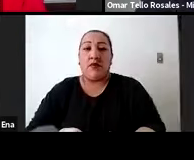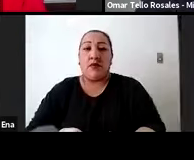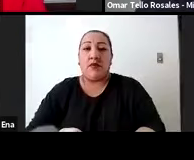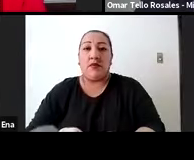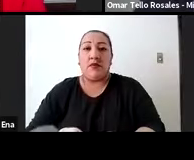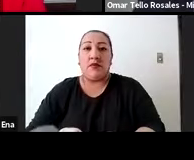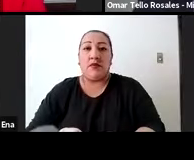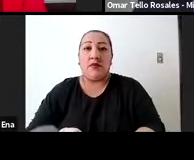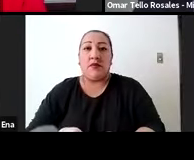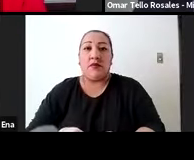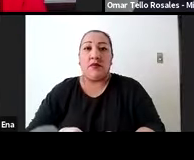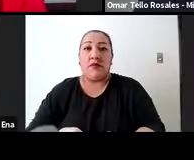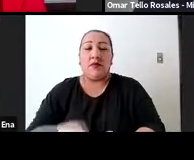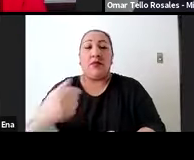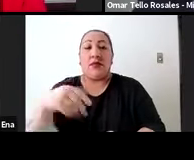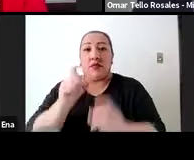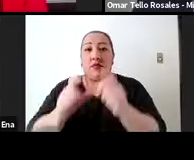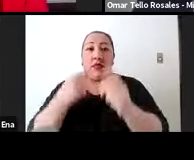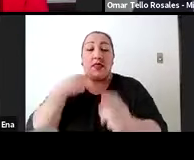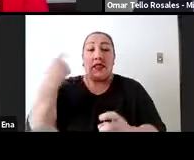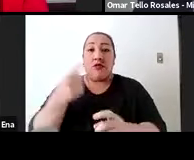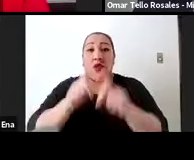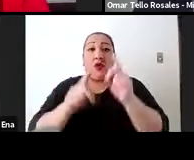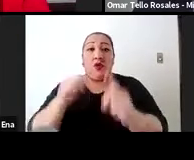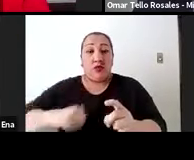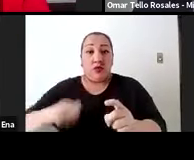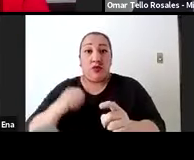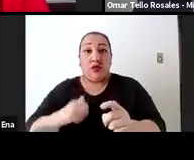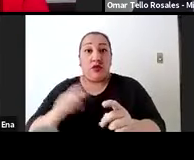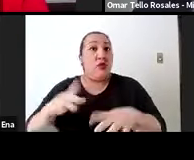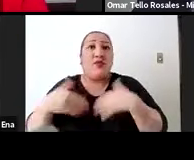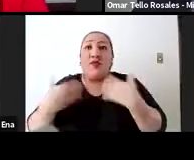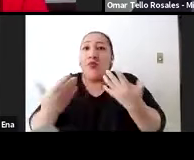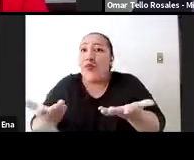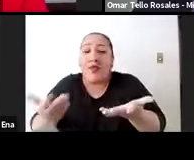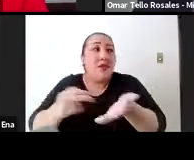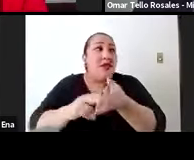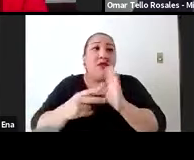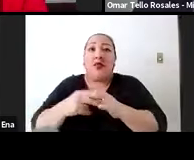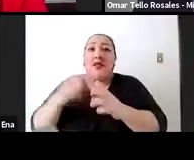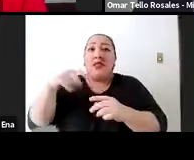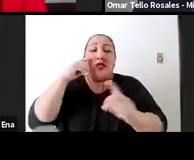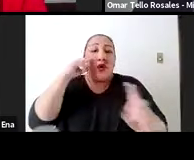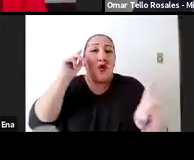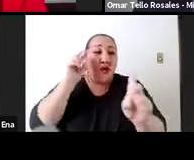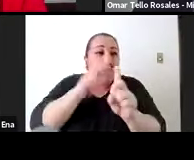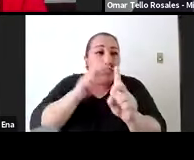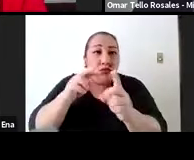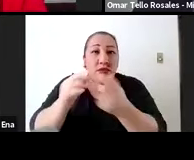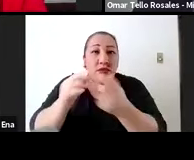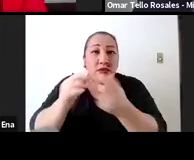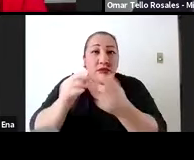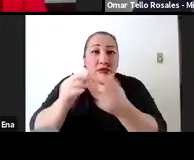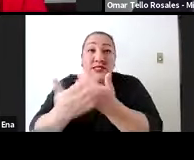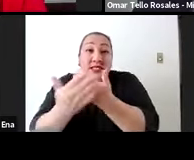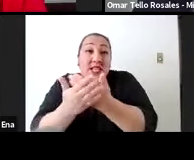esas municipalidades no podrían merecer una observación más cercana, más detallada de parte del sistema de